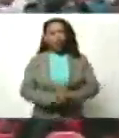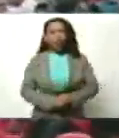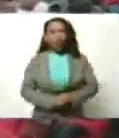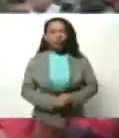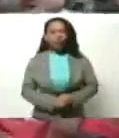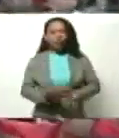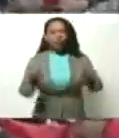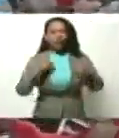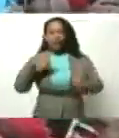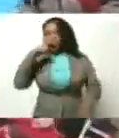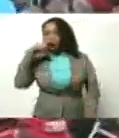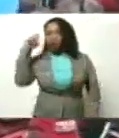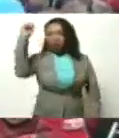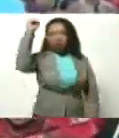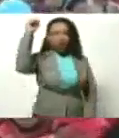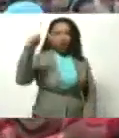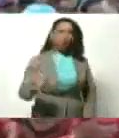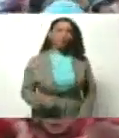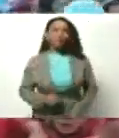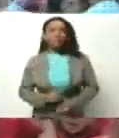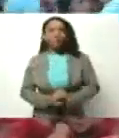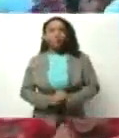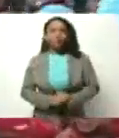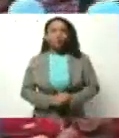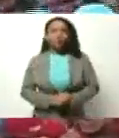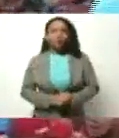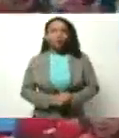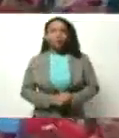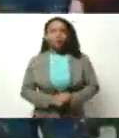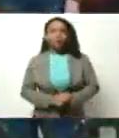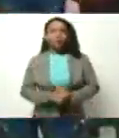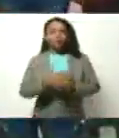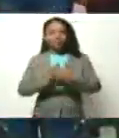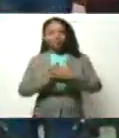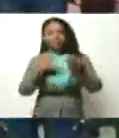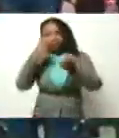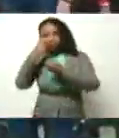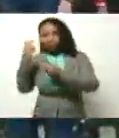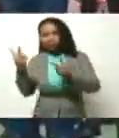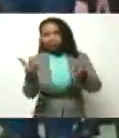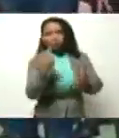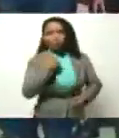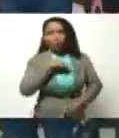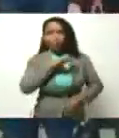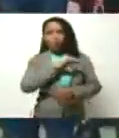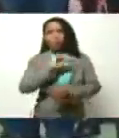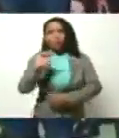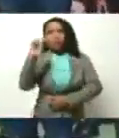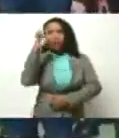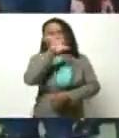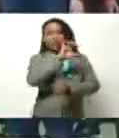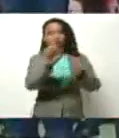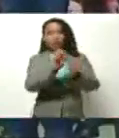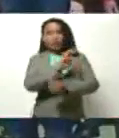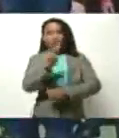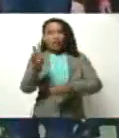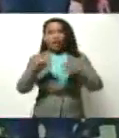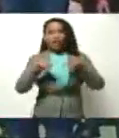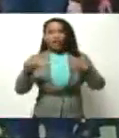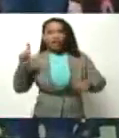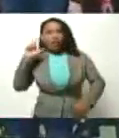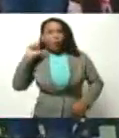viva maduro y le damos la bienvenida a nuestro primer vicepresidente a tierra